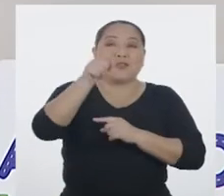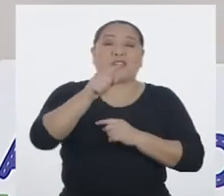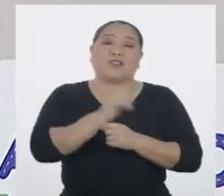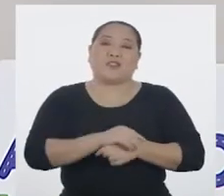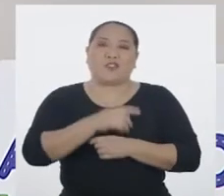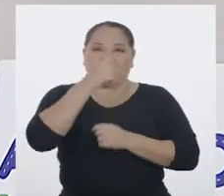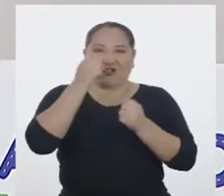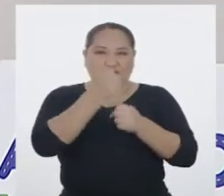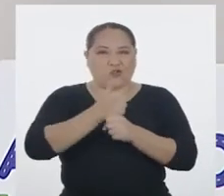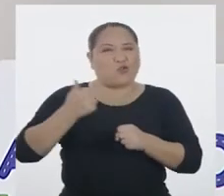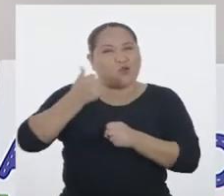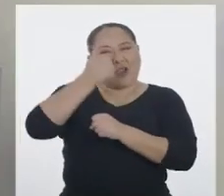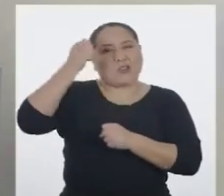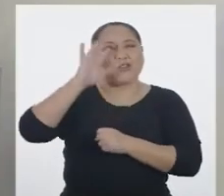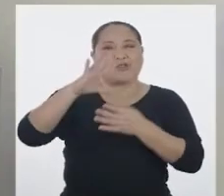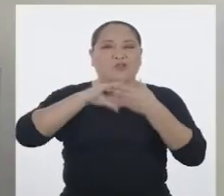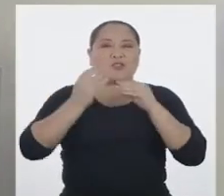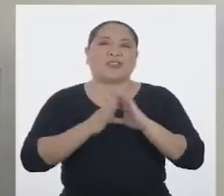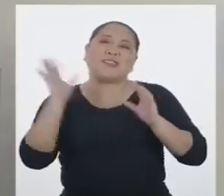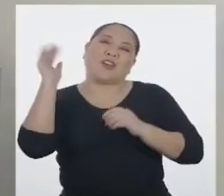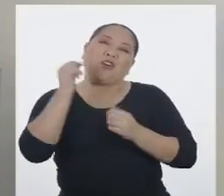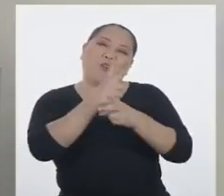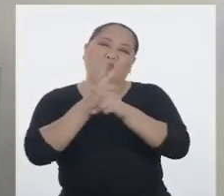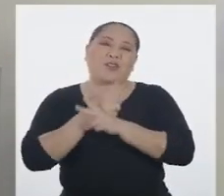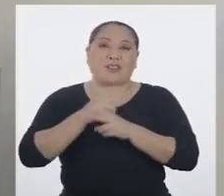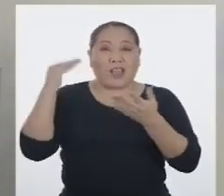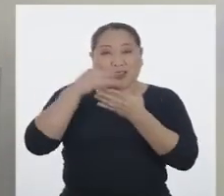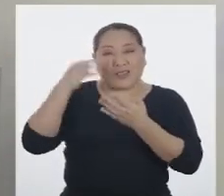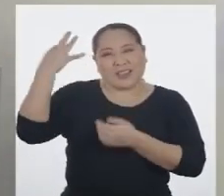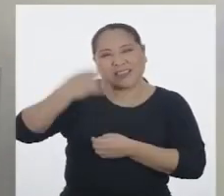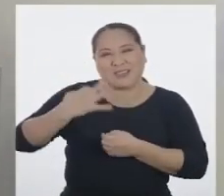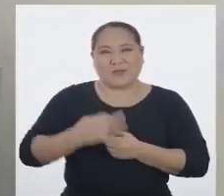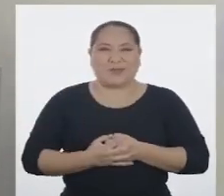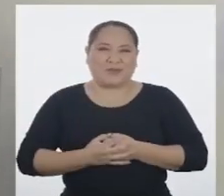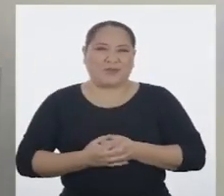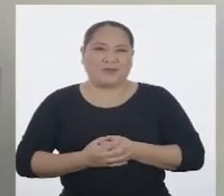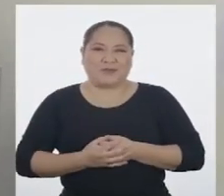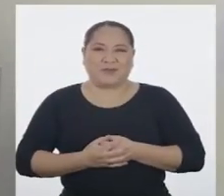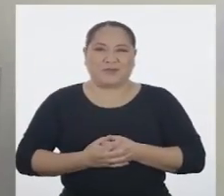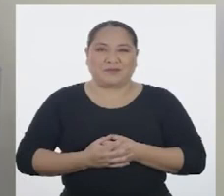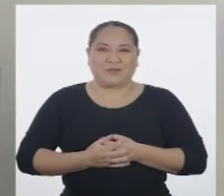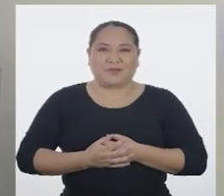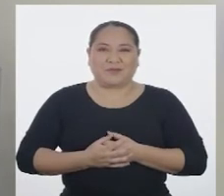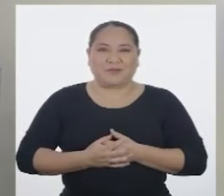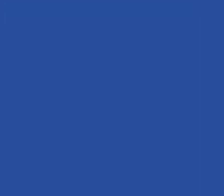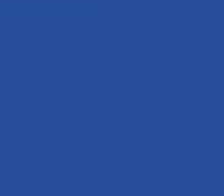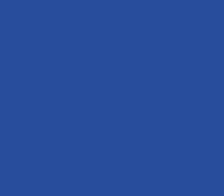protagonistas de su propia historia. ¡Chao! ¡Cuídense mucho! Y a estudiar siempre.